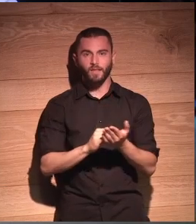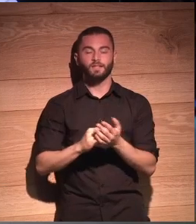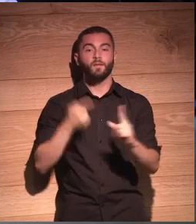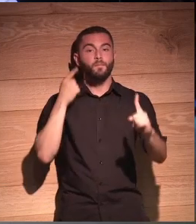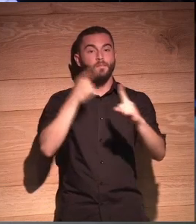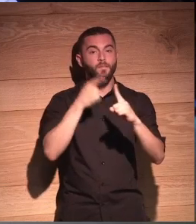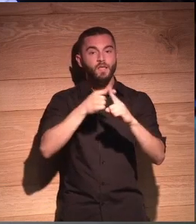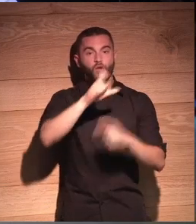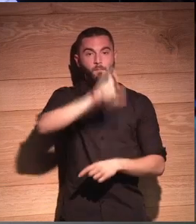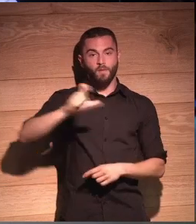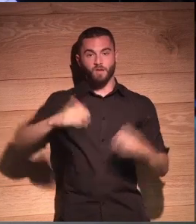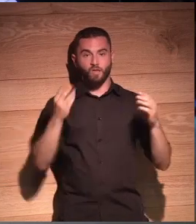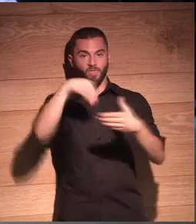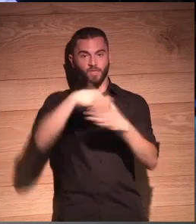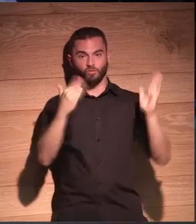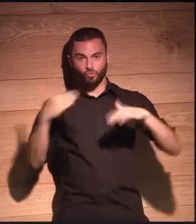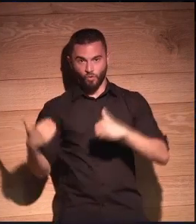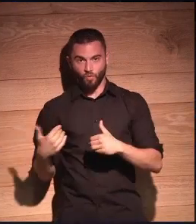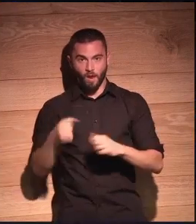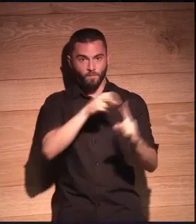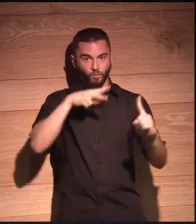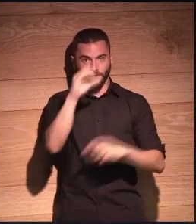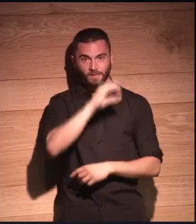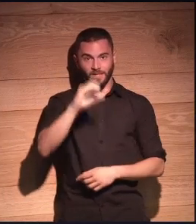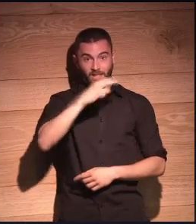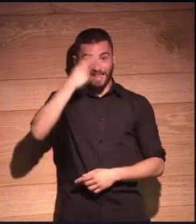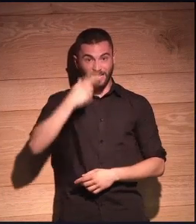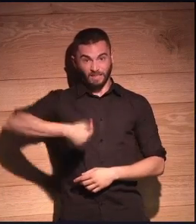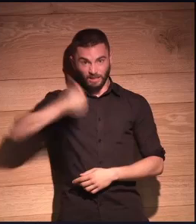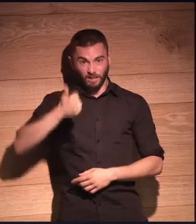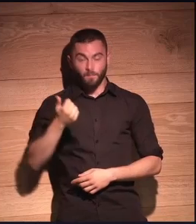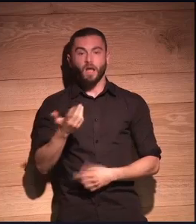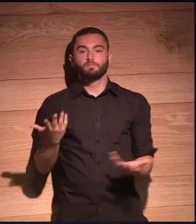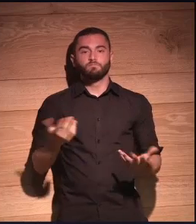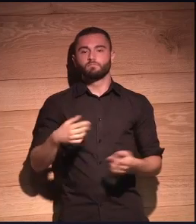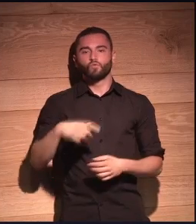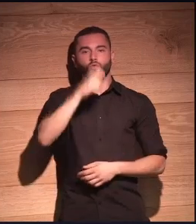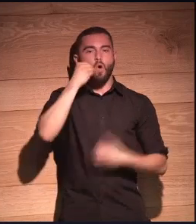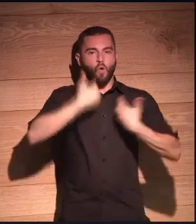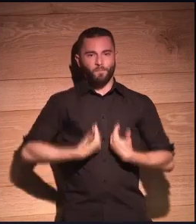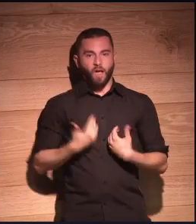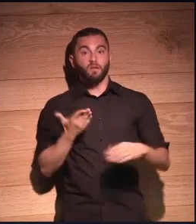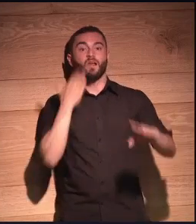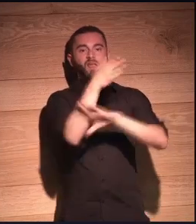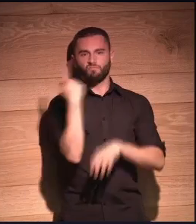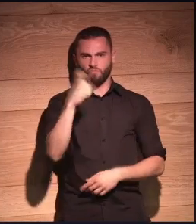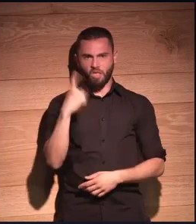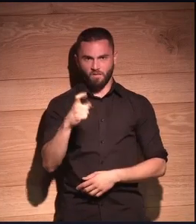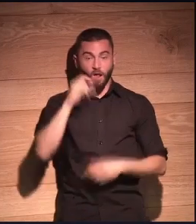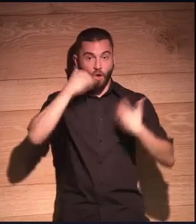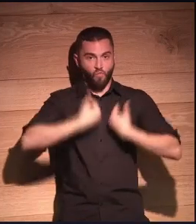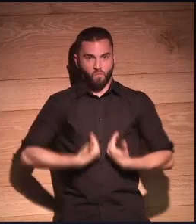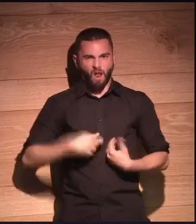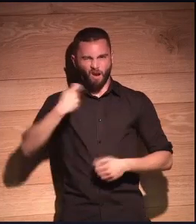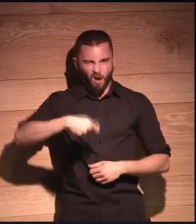tripuladas. Y desde el punto de vista de la ciencia son mucho más interesantes. O sea, no hace falta llevar humanos para que... O sea, los humanos